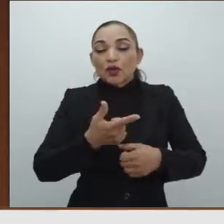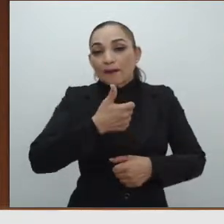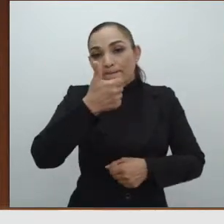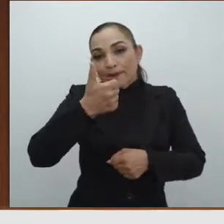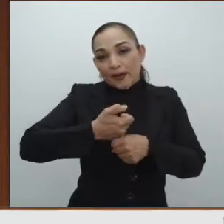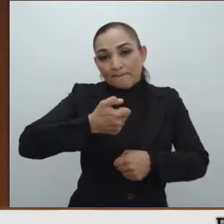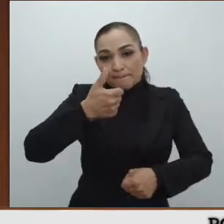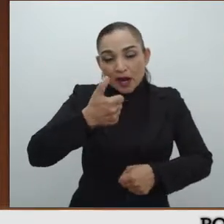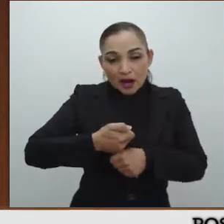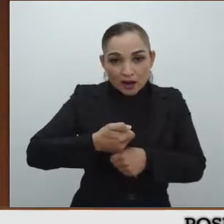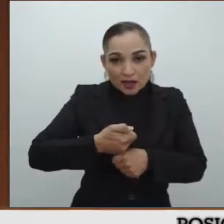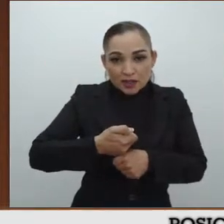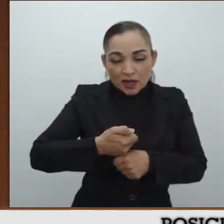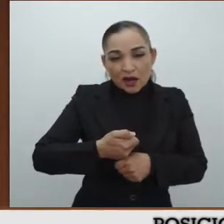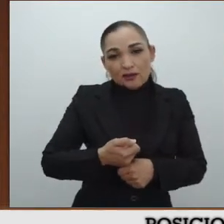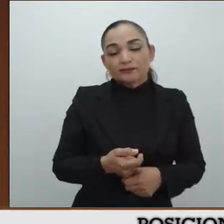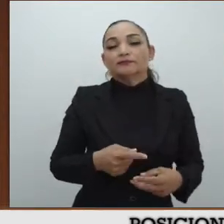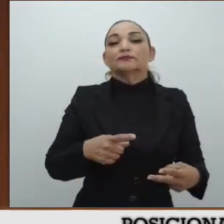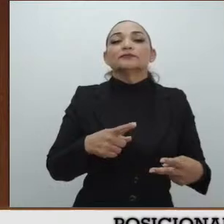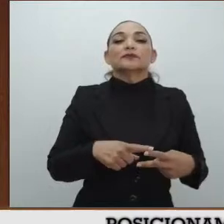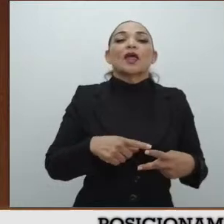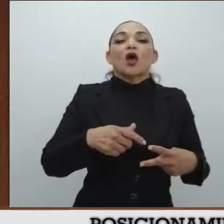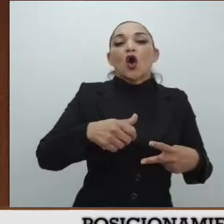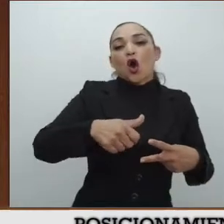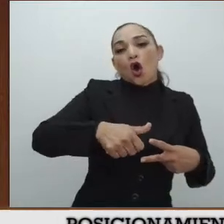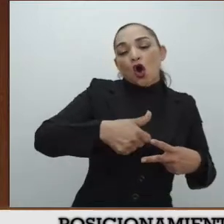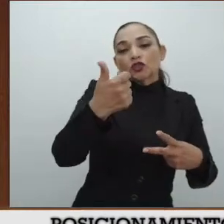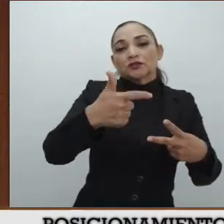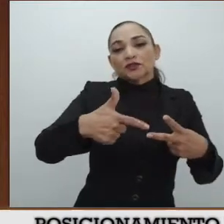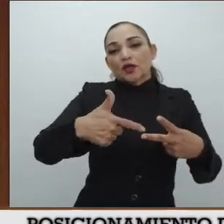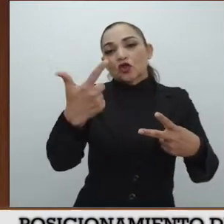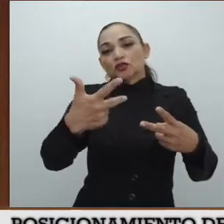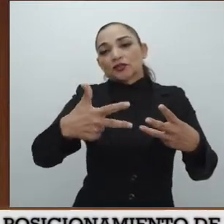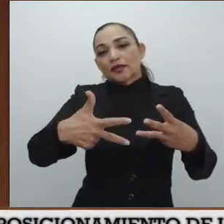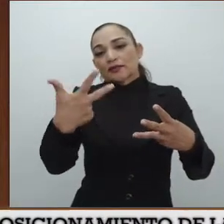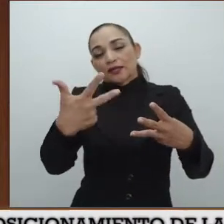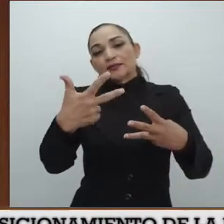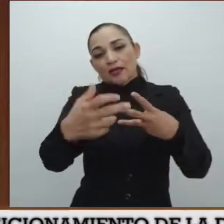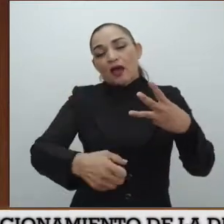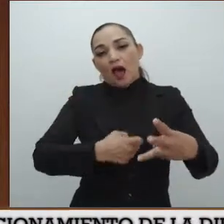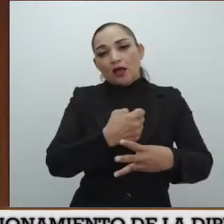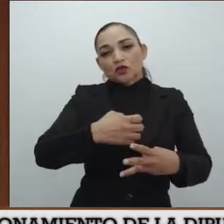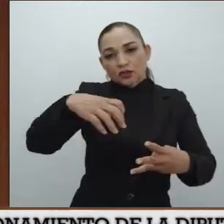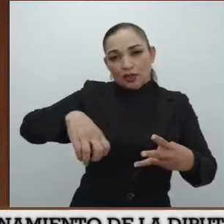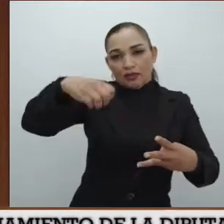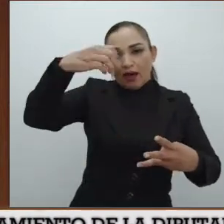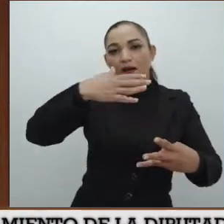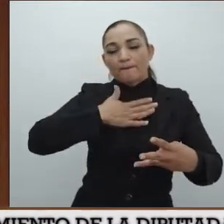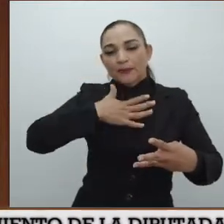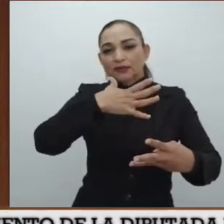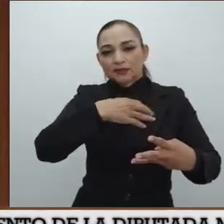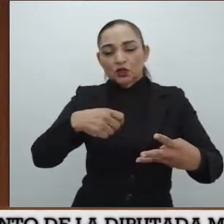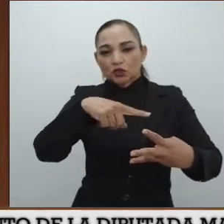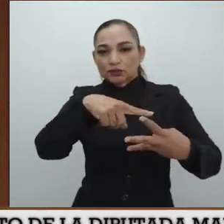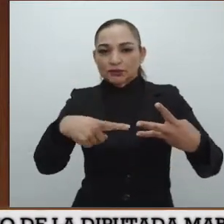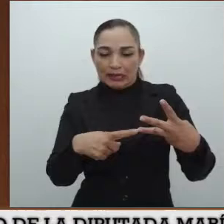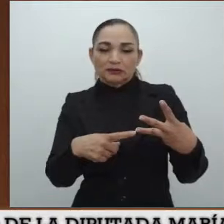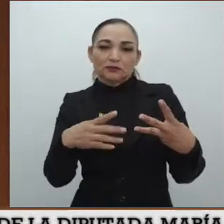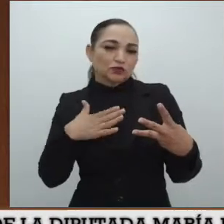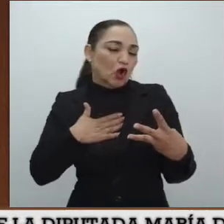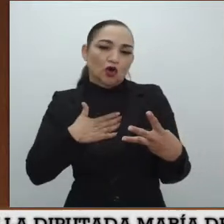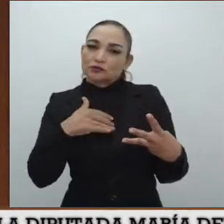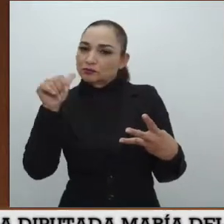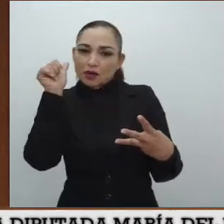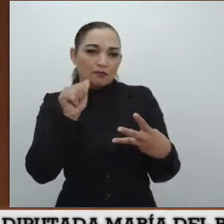sus 11, 12, 13, 11 y 13 años, y siempre he estado al